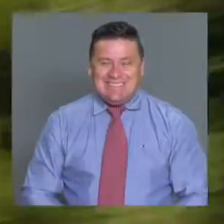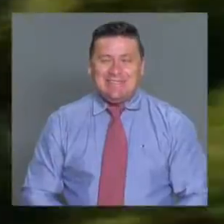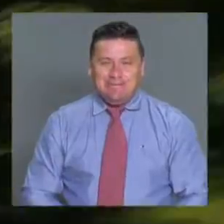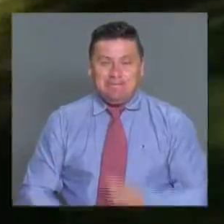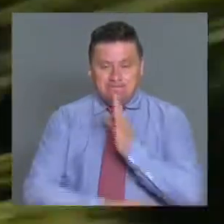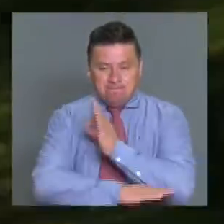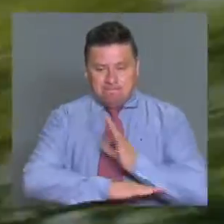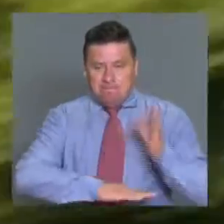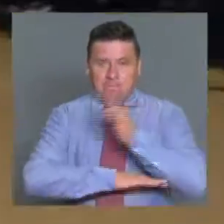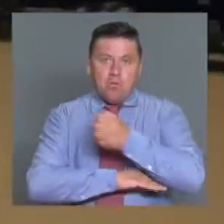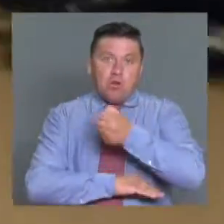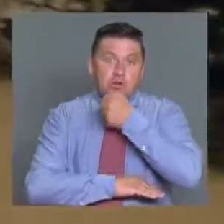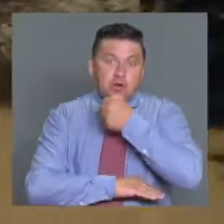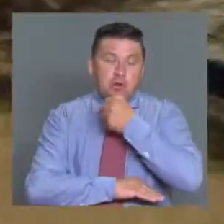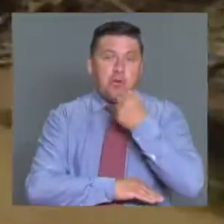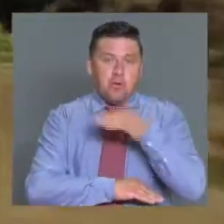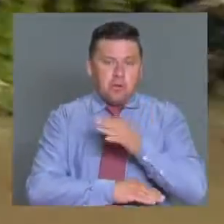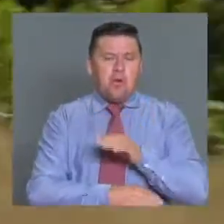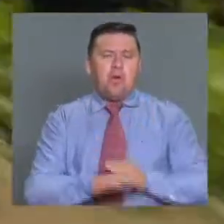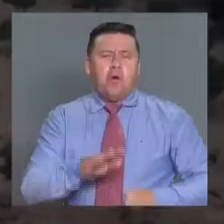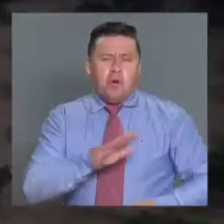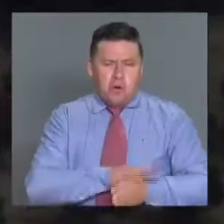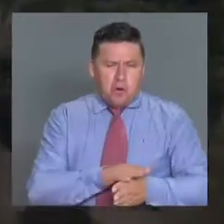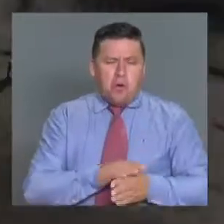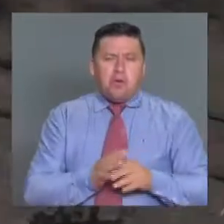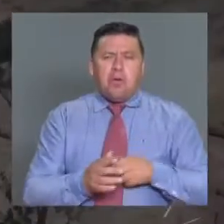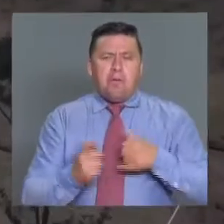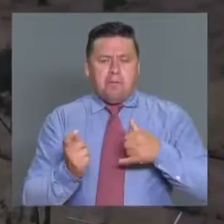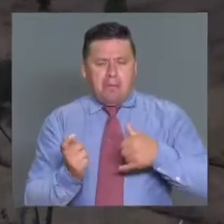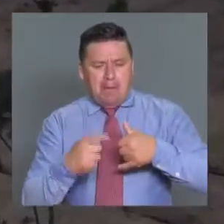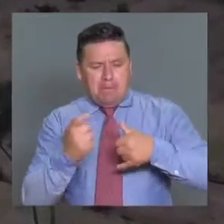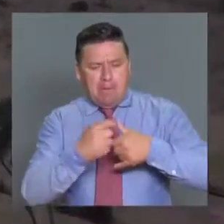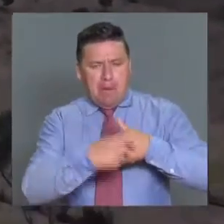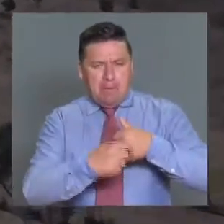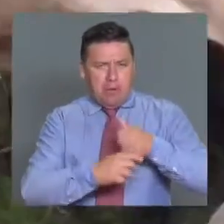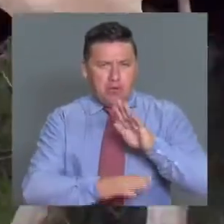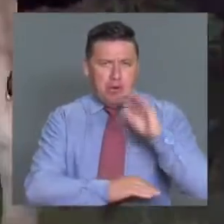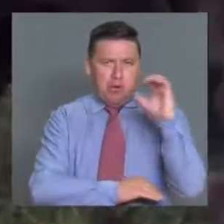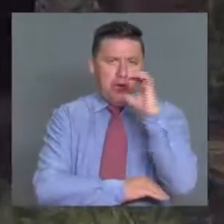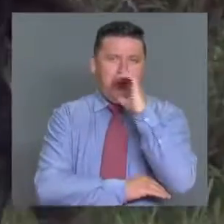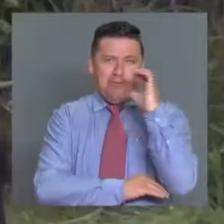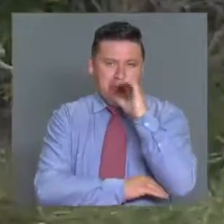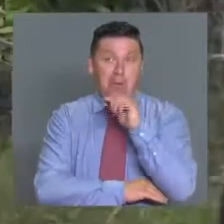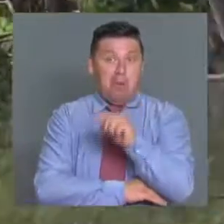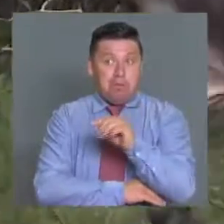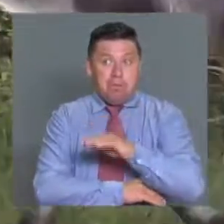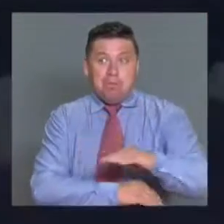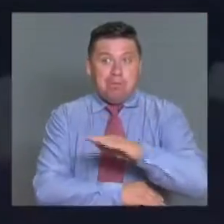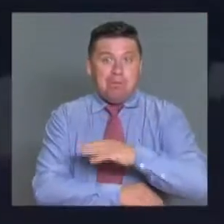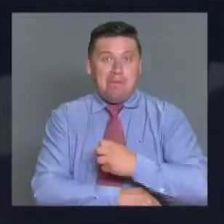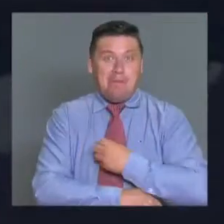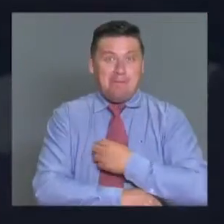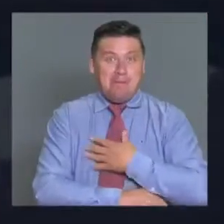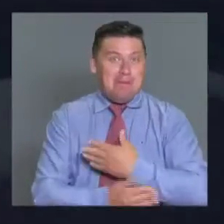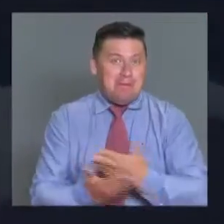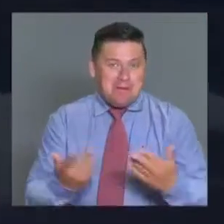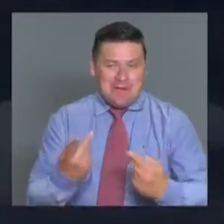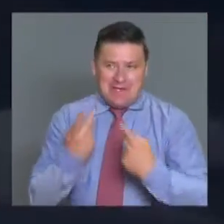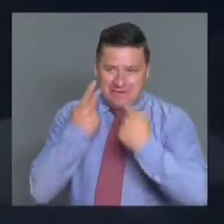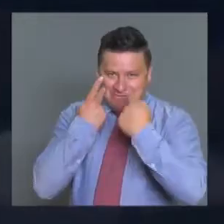esas noticias continúa su recorrido por el territorio colombiano en esta oportunidad